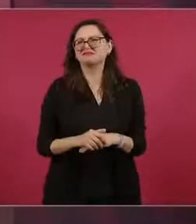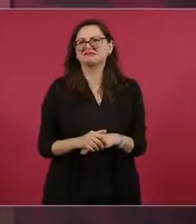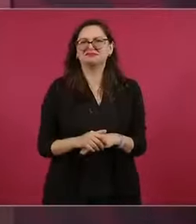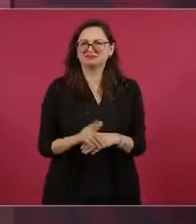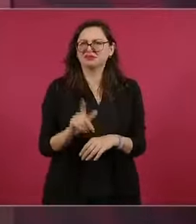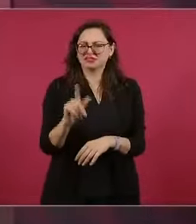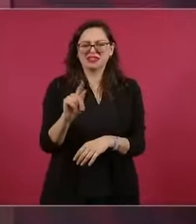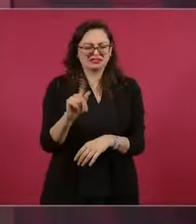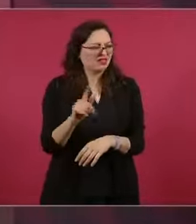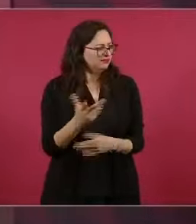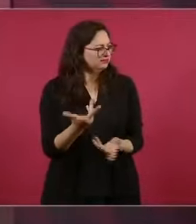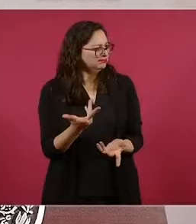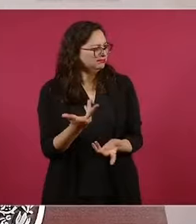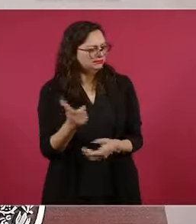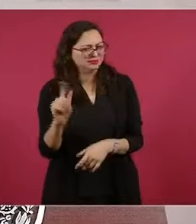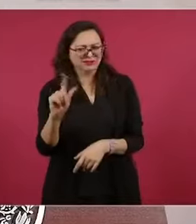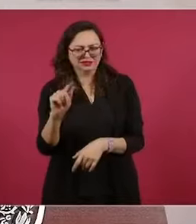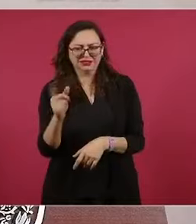70 días, ¿no?